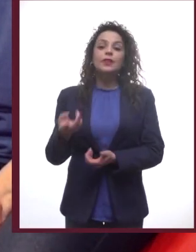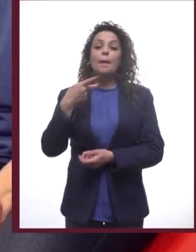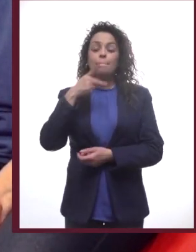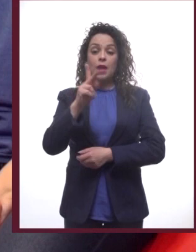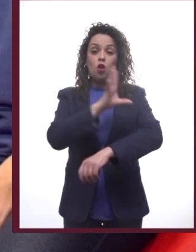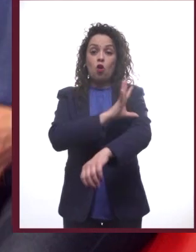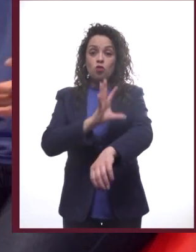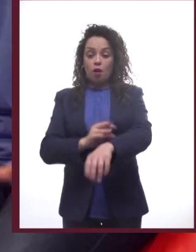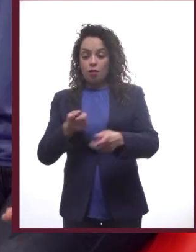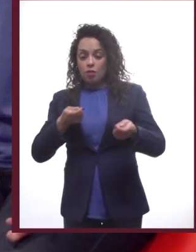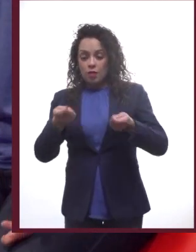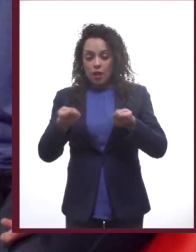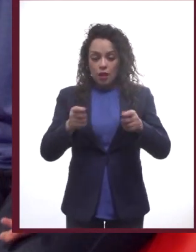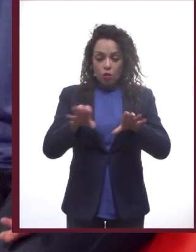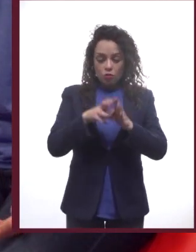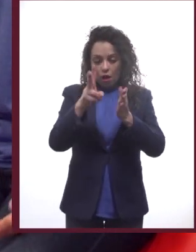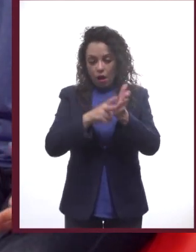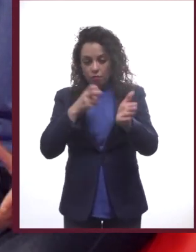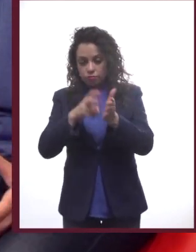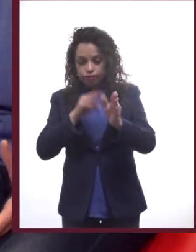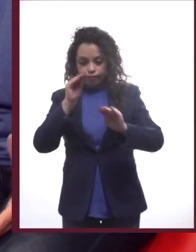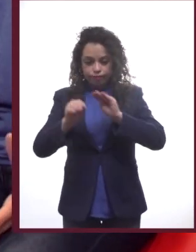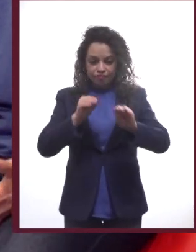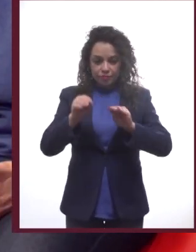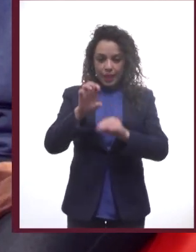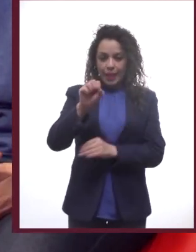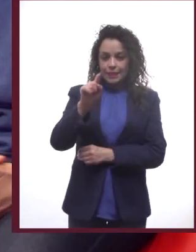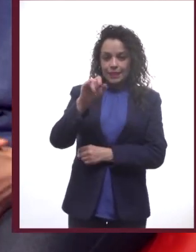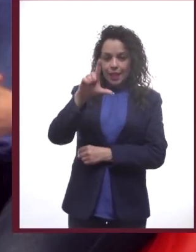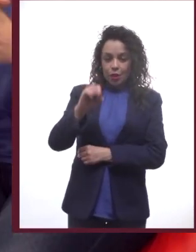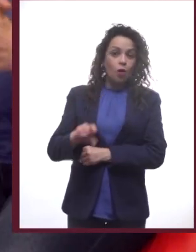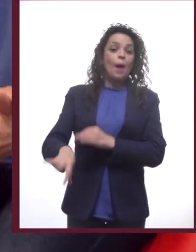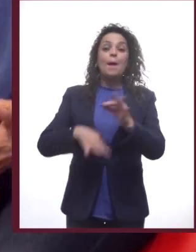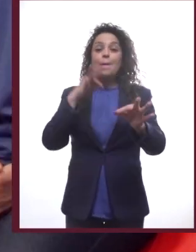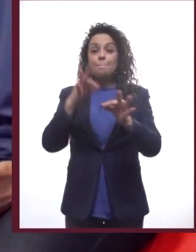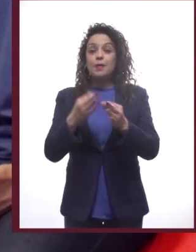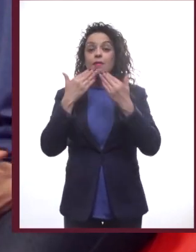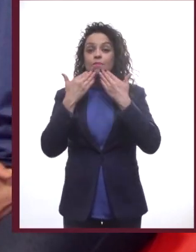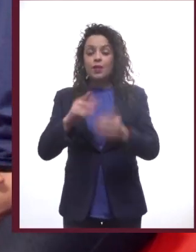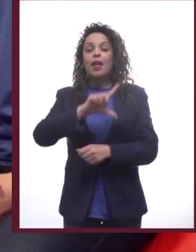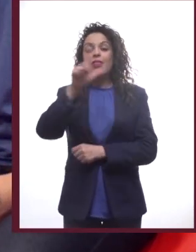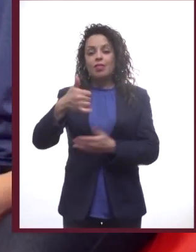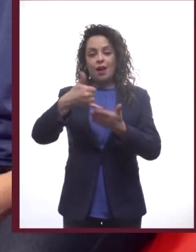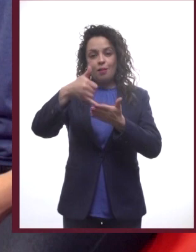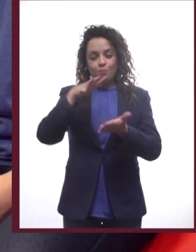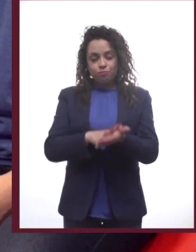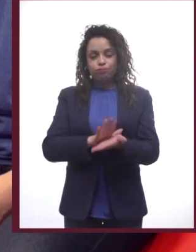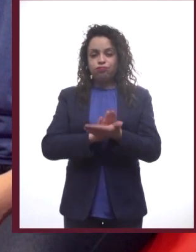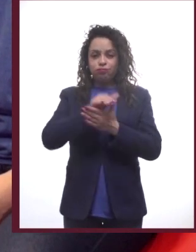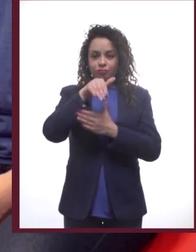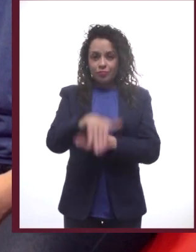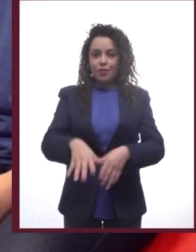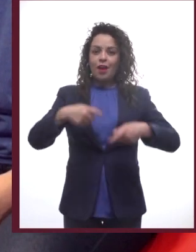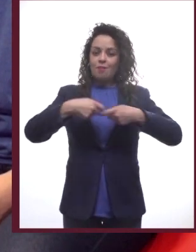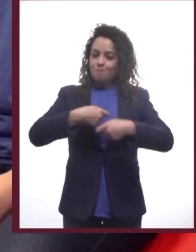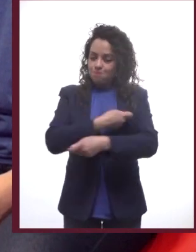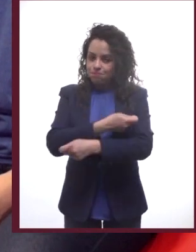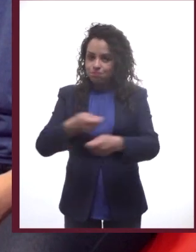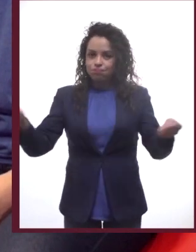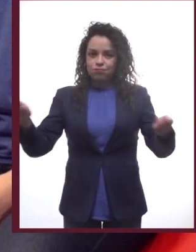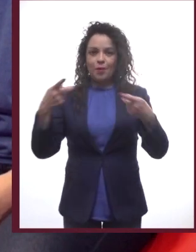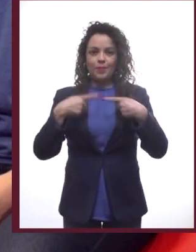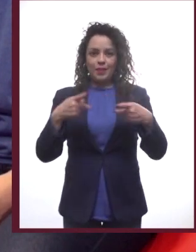o género. Sin olvidar coordinar las rondas de ajustes, pruebas y la corrección de estilo. Y si todo sale bien, sigue el proceso